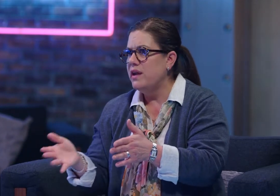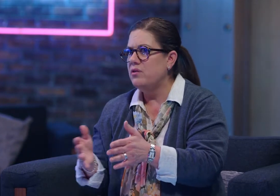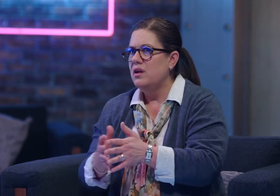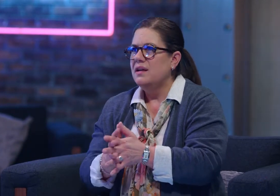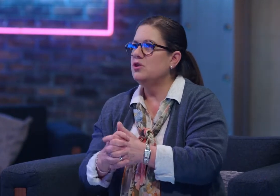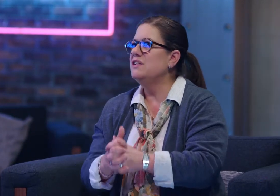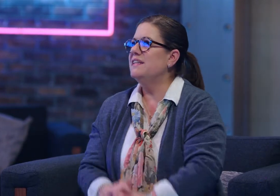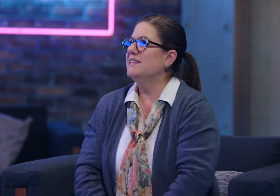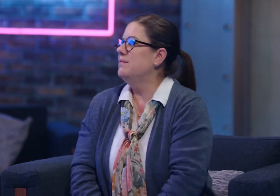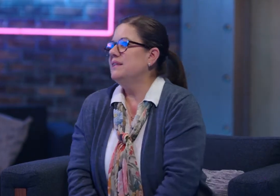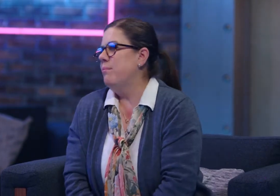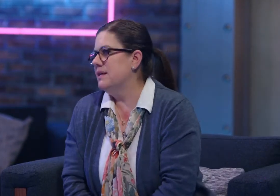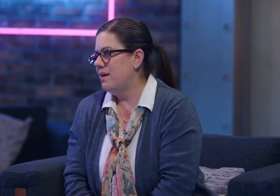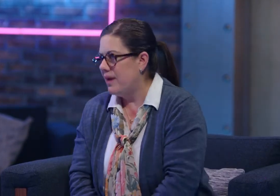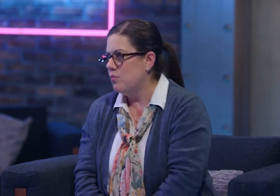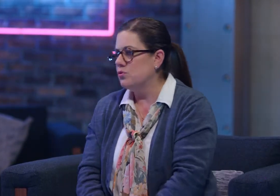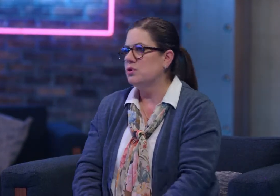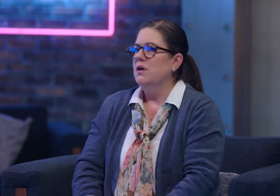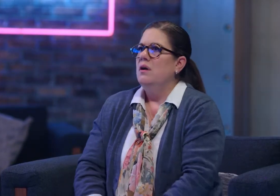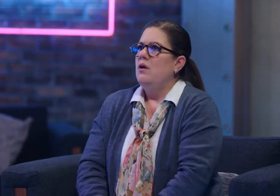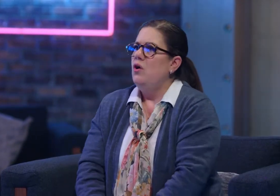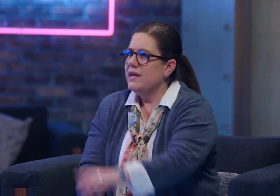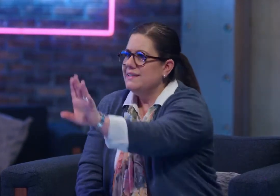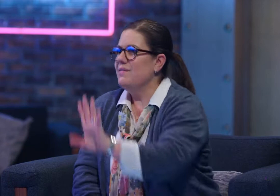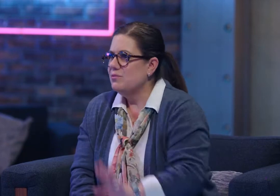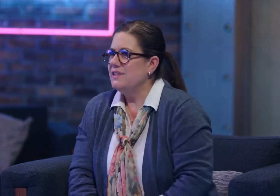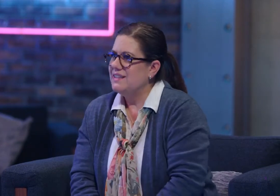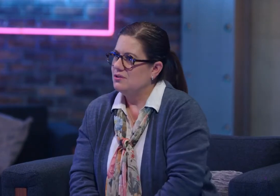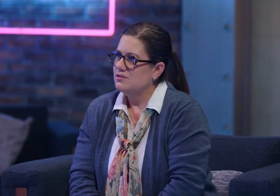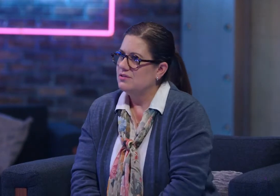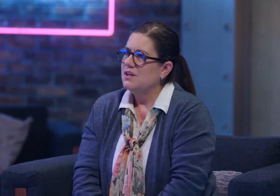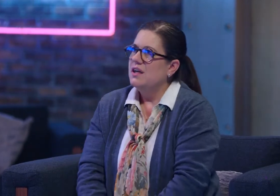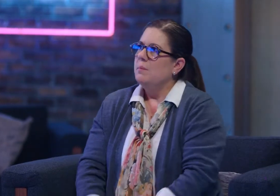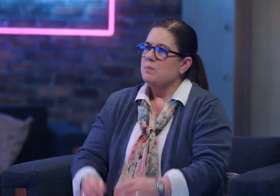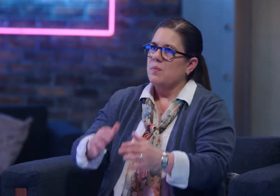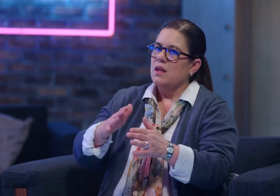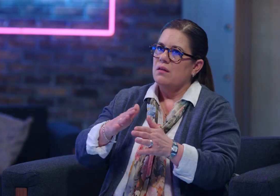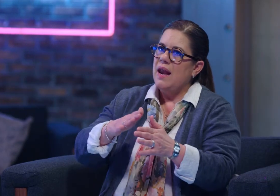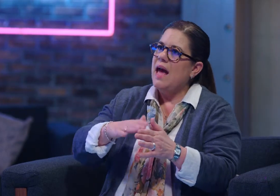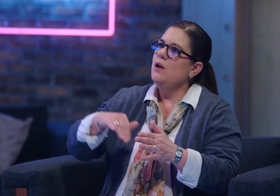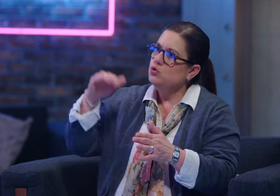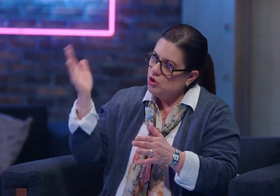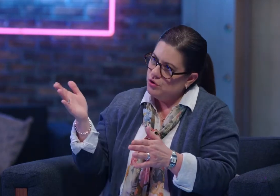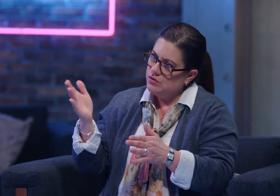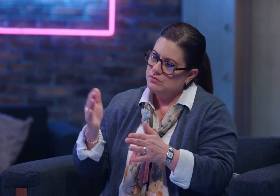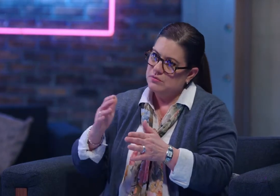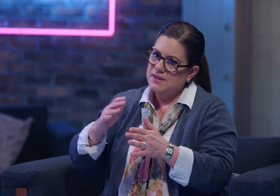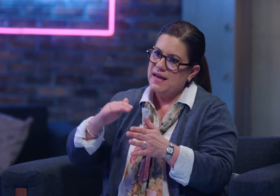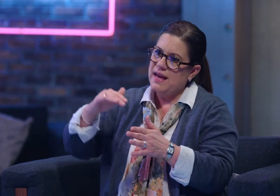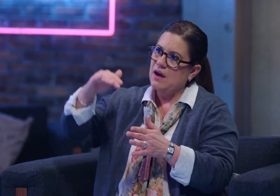¿cuántas murieron? Son cifras que tal vez jamás sabremos. Lo que sí sabemos es esto. La